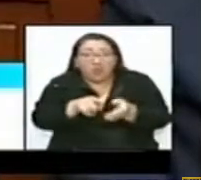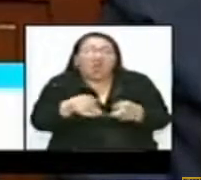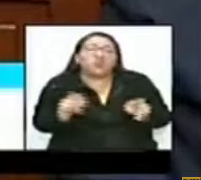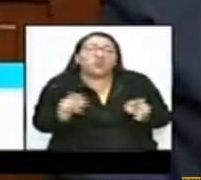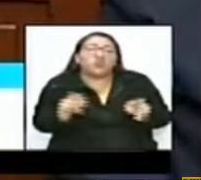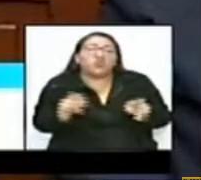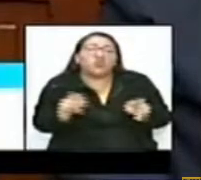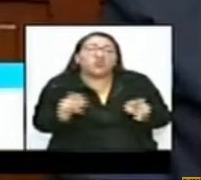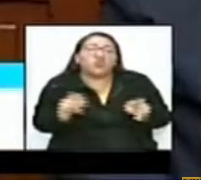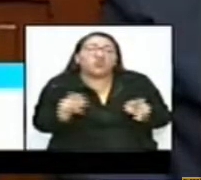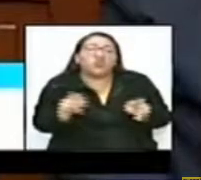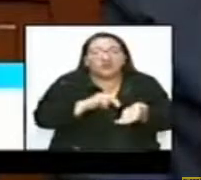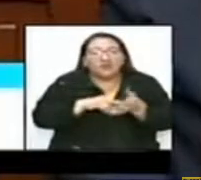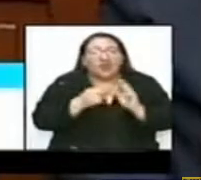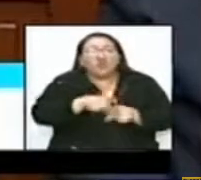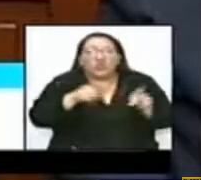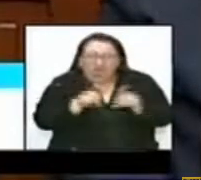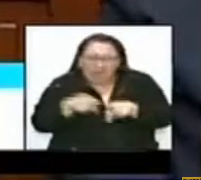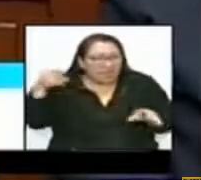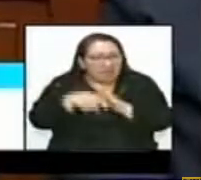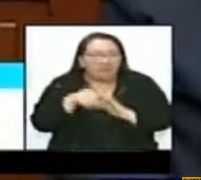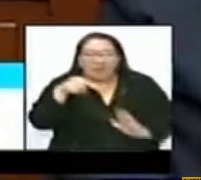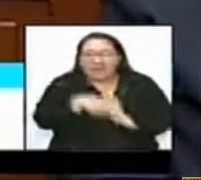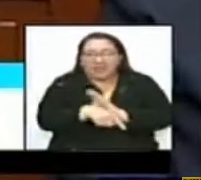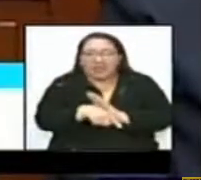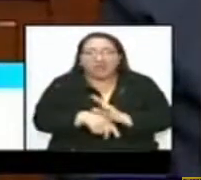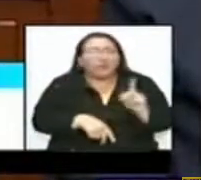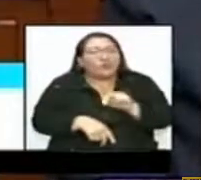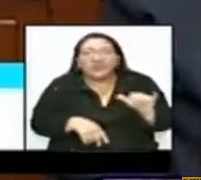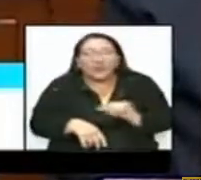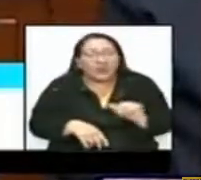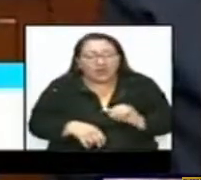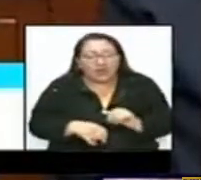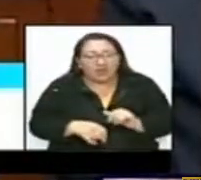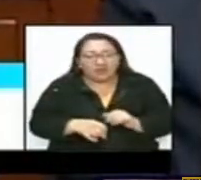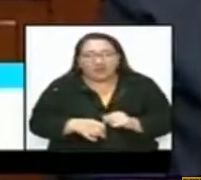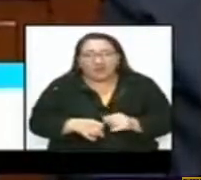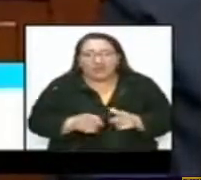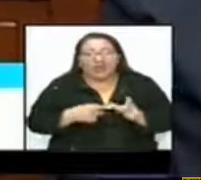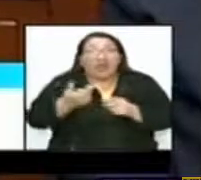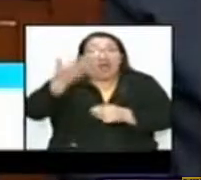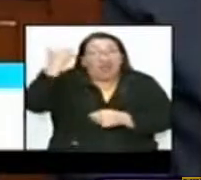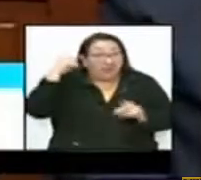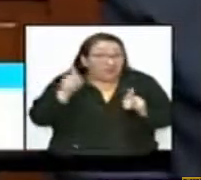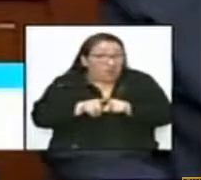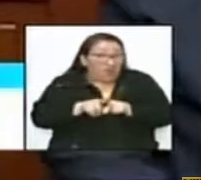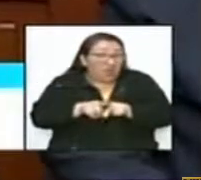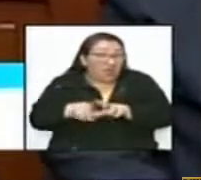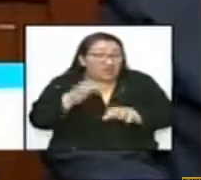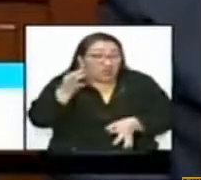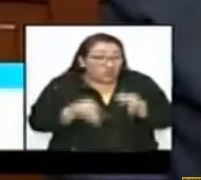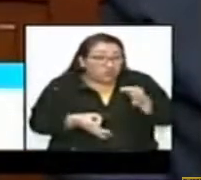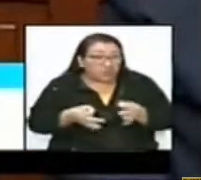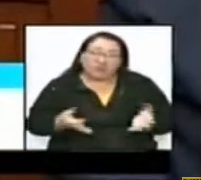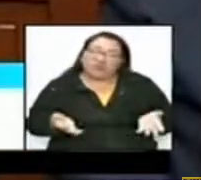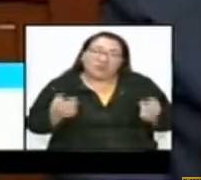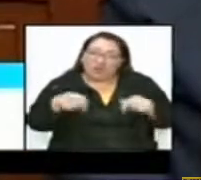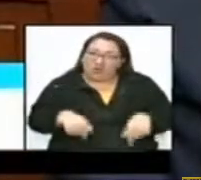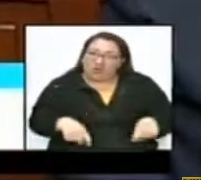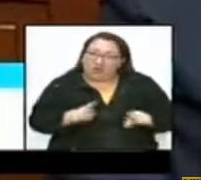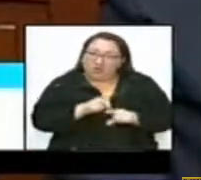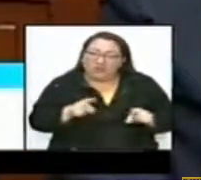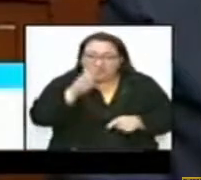también usted también balogh era eso es la forma de hacer justicia en